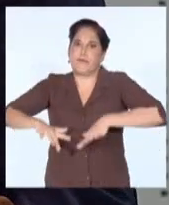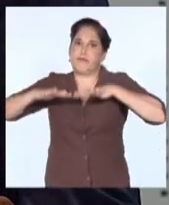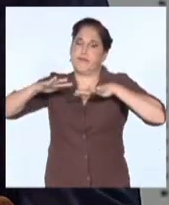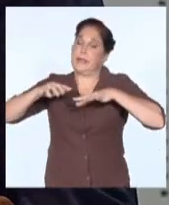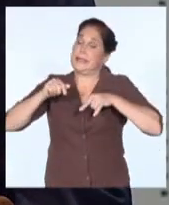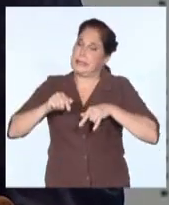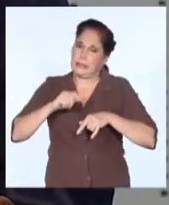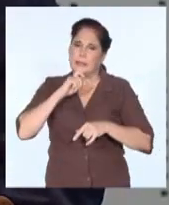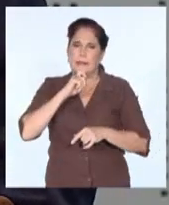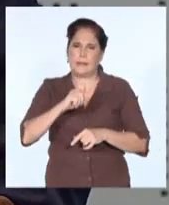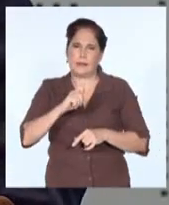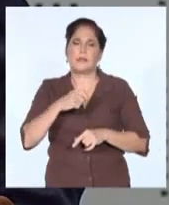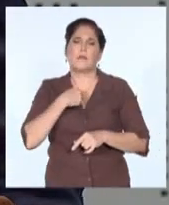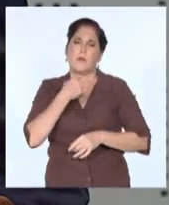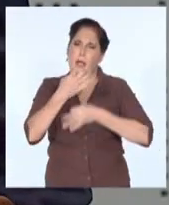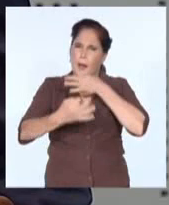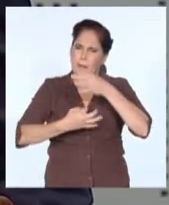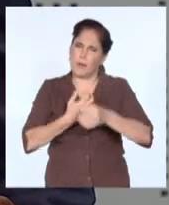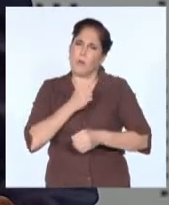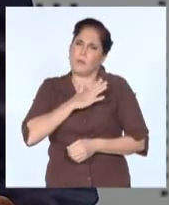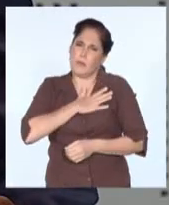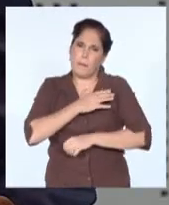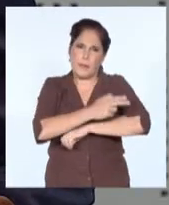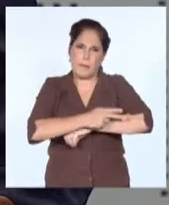terrible. Señor Presidenta,